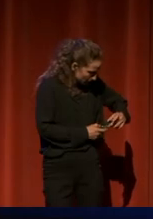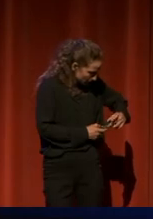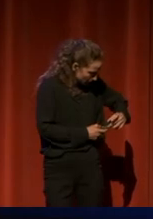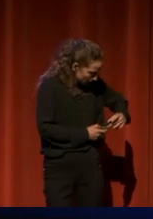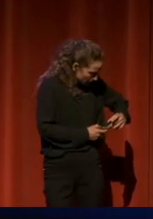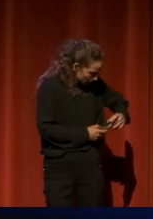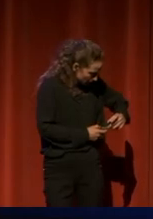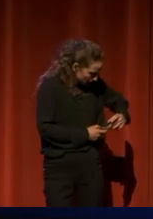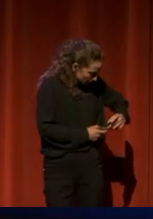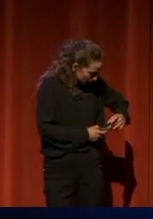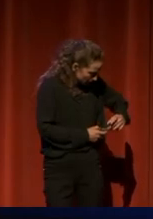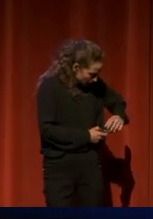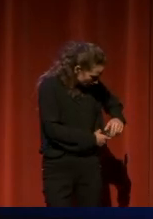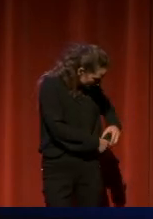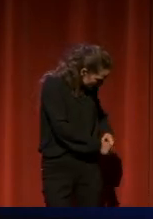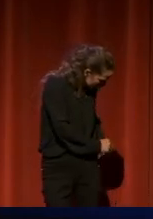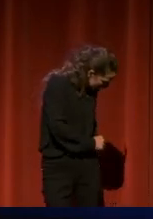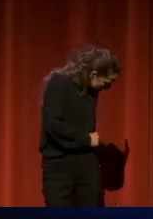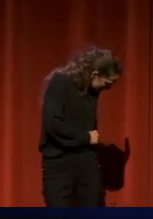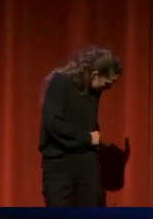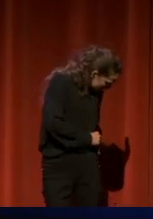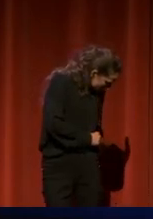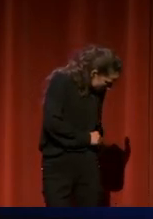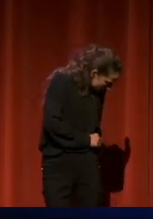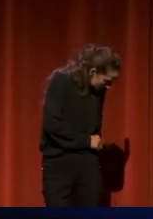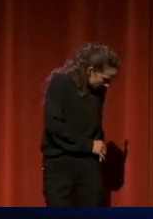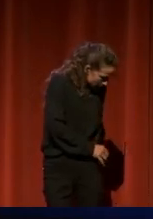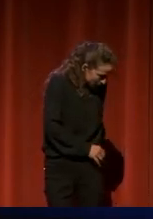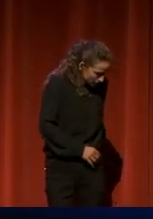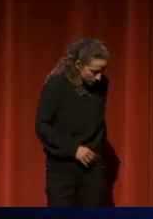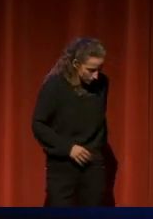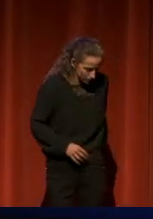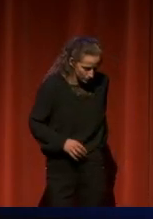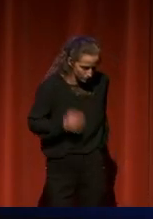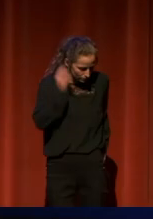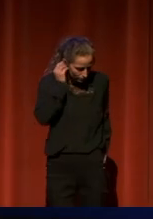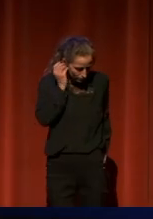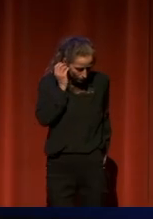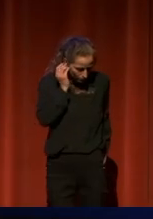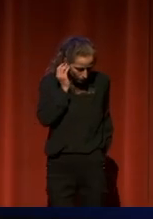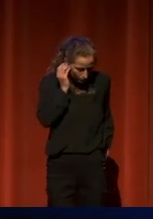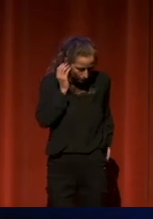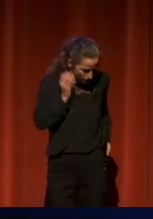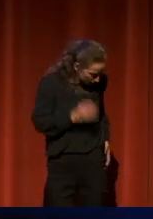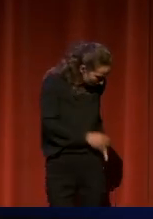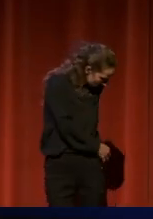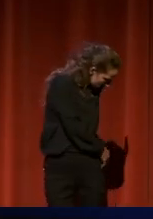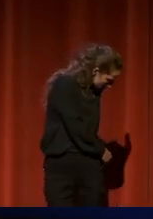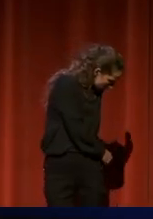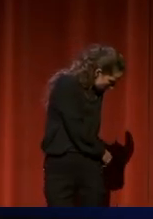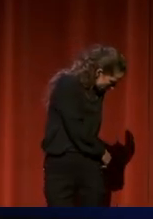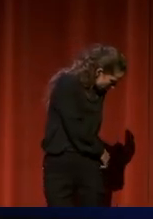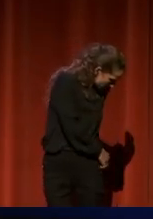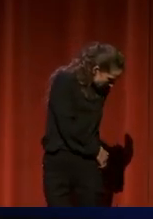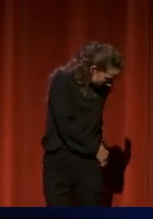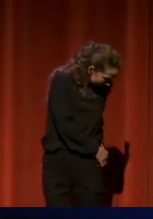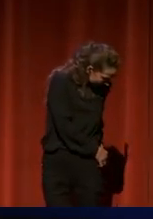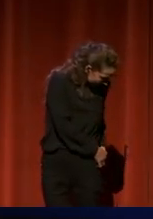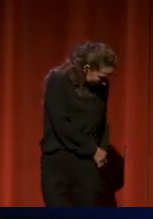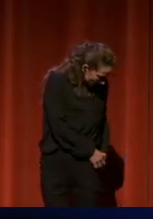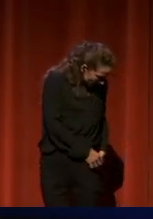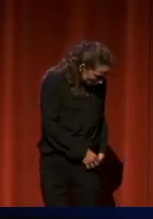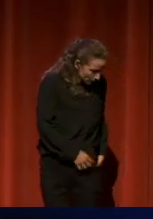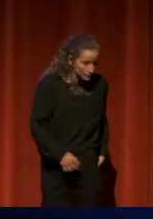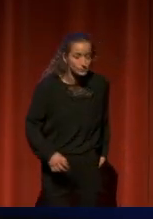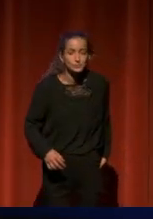aquí con nosotros que sabemos que ahí tienen que ser aproximadamente 5 de la mañana sí un poquito yo creo que son ya las 6:30 las